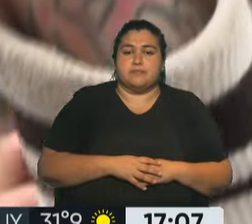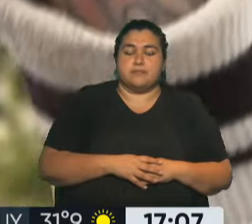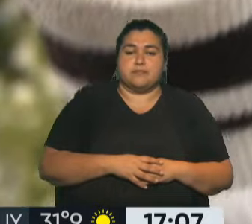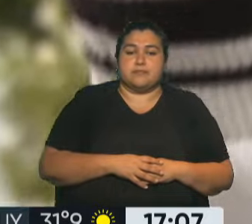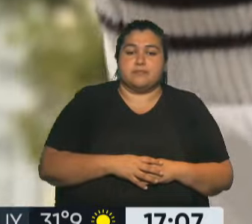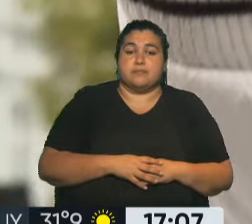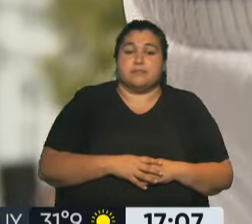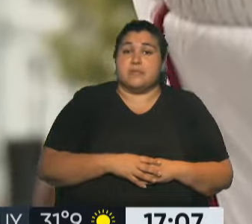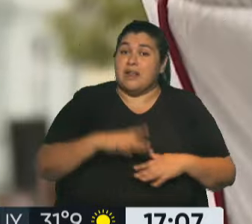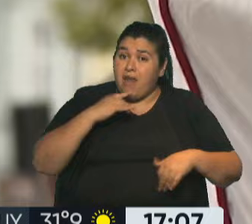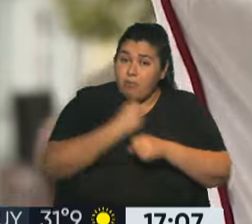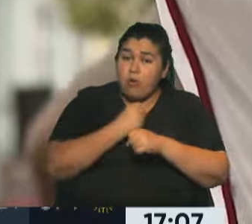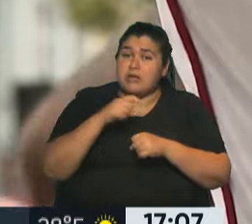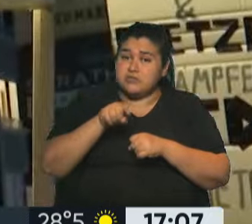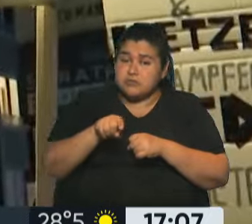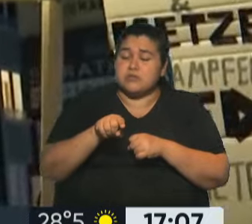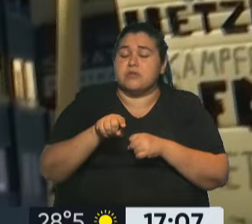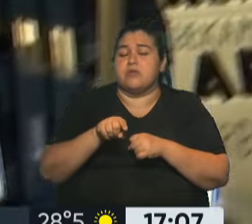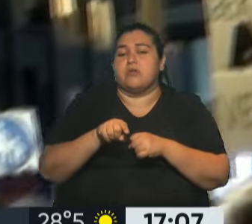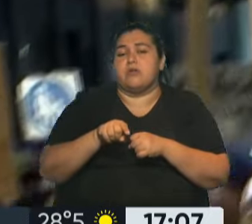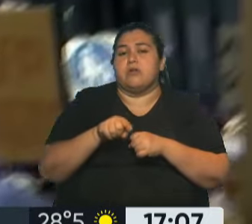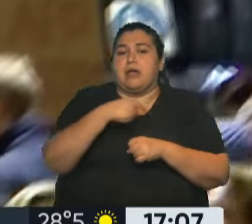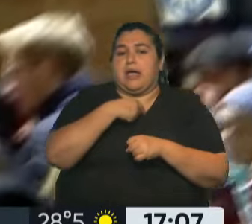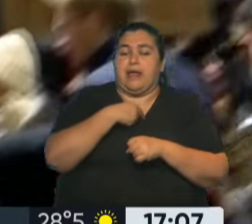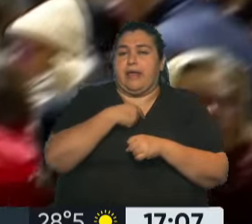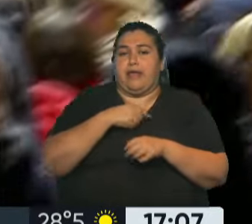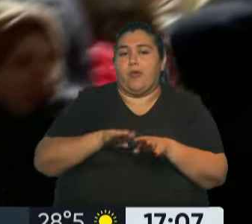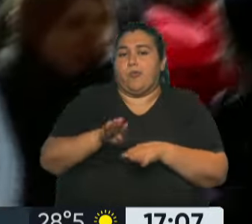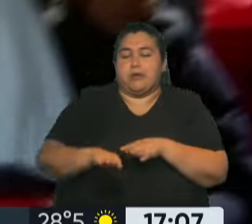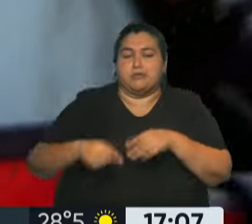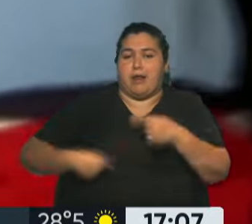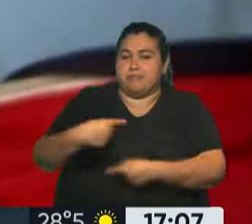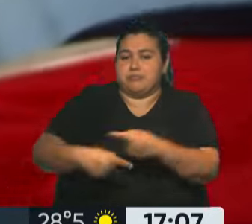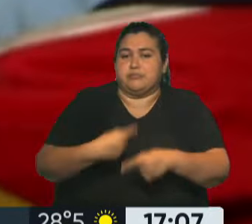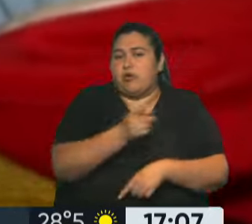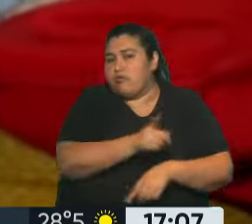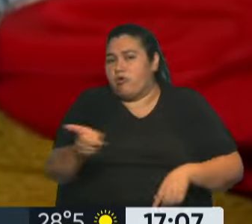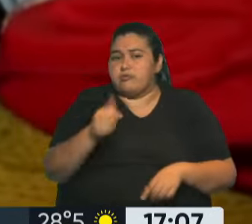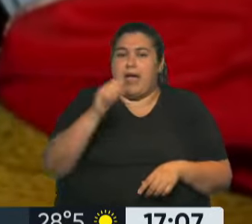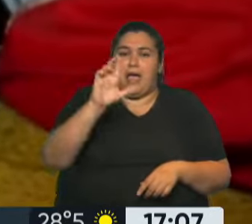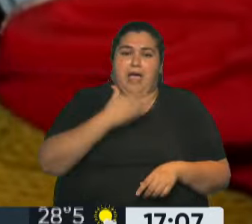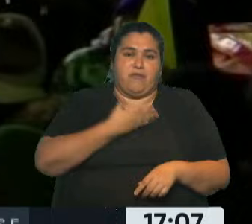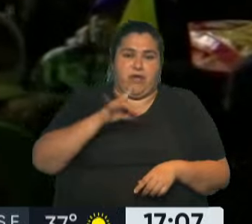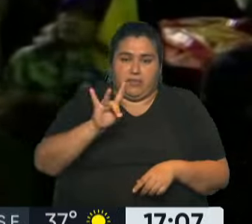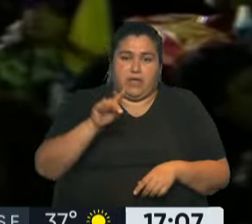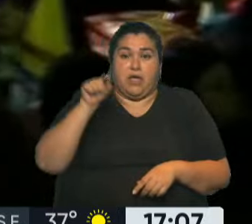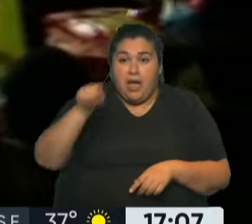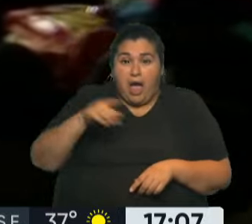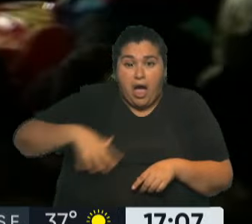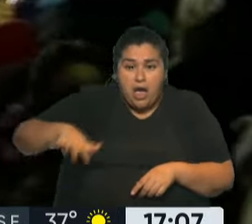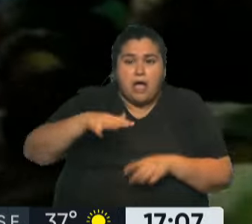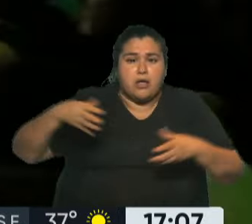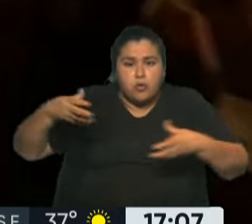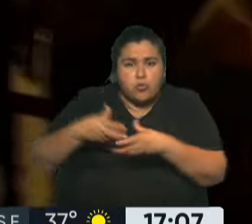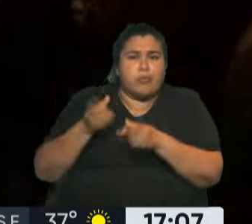El veredicto puede ser el puntapié inicial para avanzar con la misma medida sobre AfD en un país donde se mantiene viva la historia